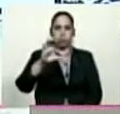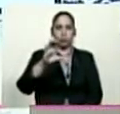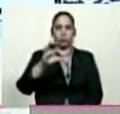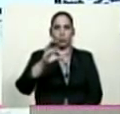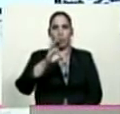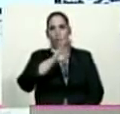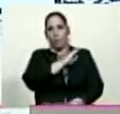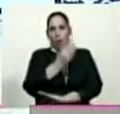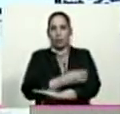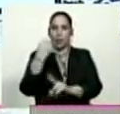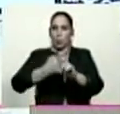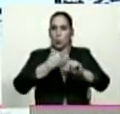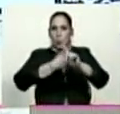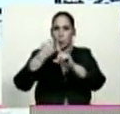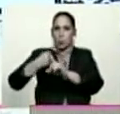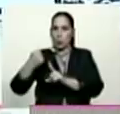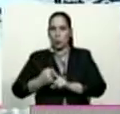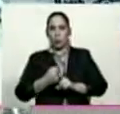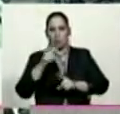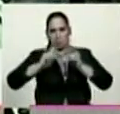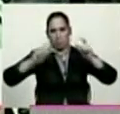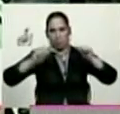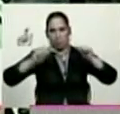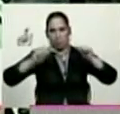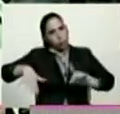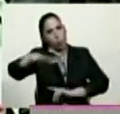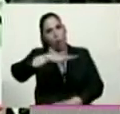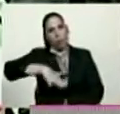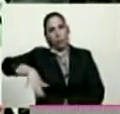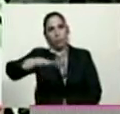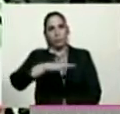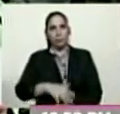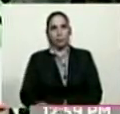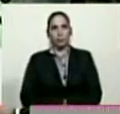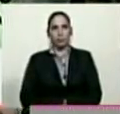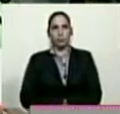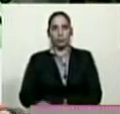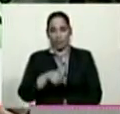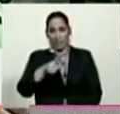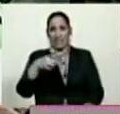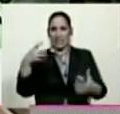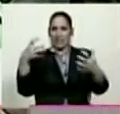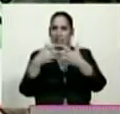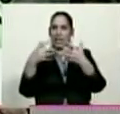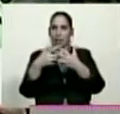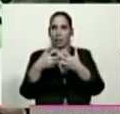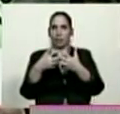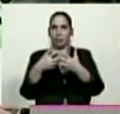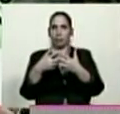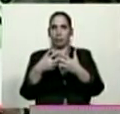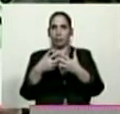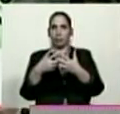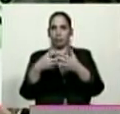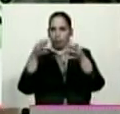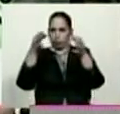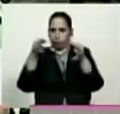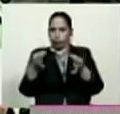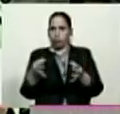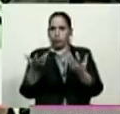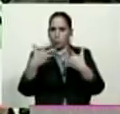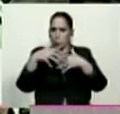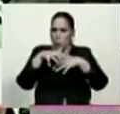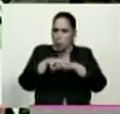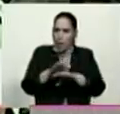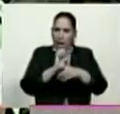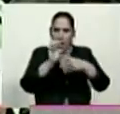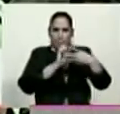lucha de los combatientes y de los pueblos. En este caso es una guerra clásica. Combinan elementos de una